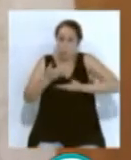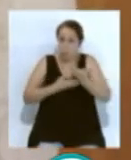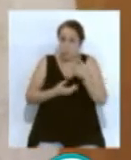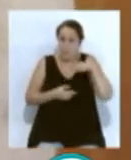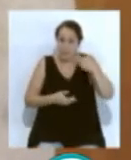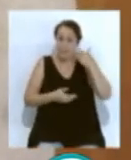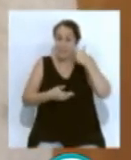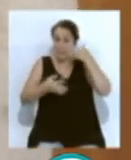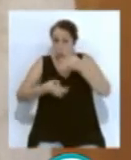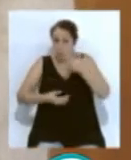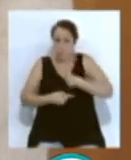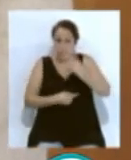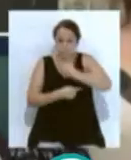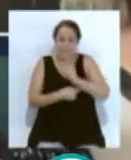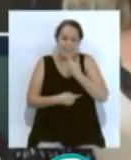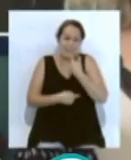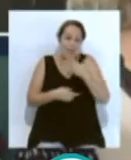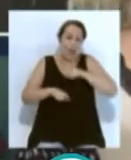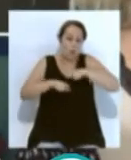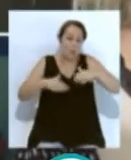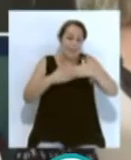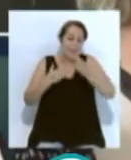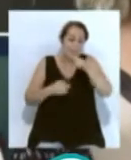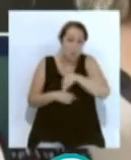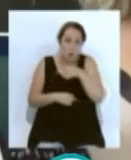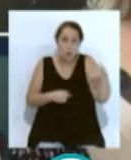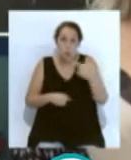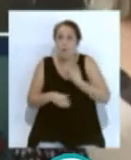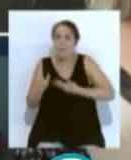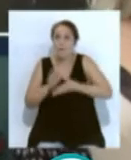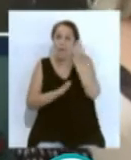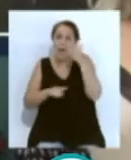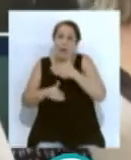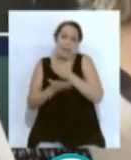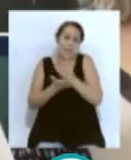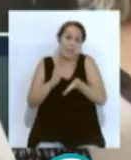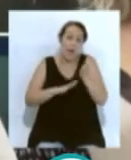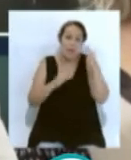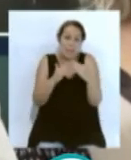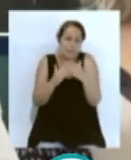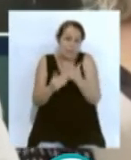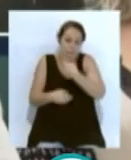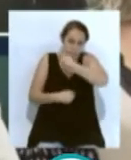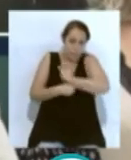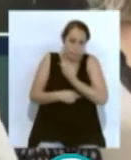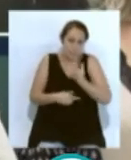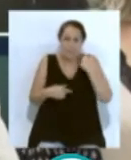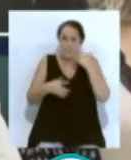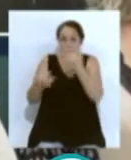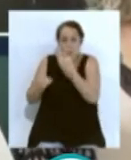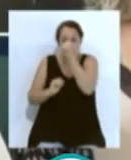decir si se cierra un aula, no se cierra un aula, si se manda un niño a clase, se manda a su casa, va a ser salud, no a nosotros. Pues salud va a tener siempre un listado de todas